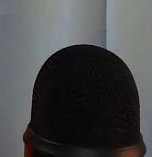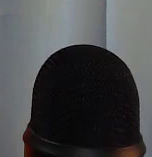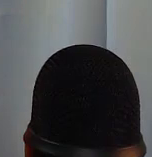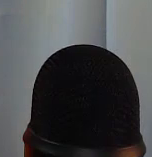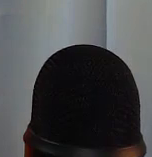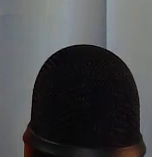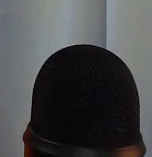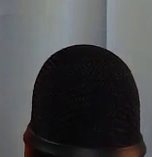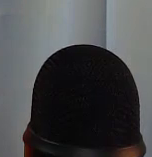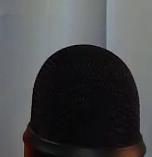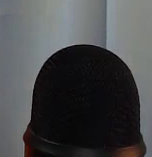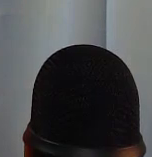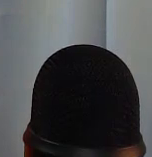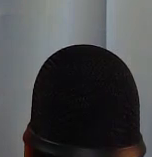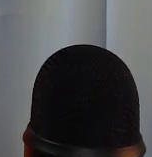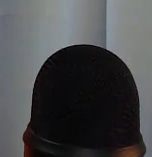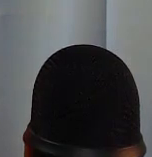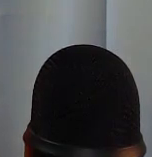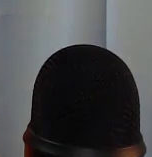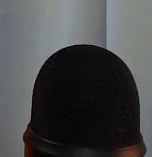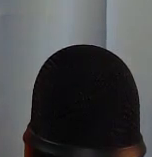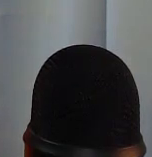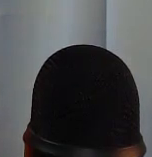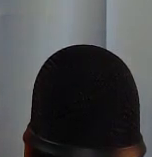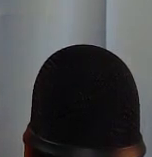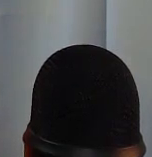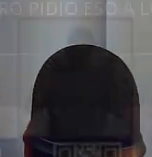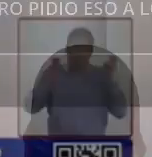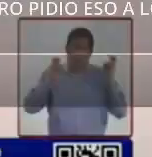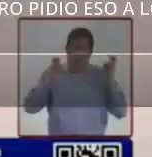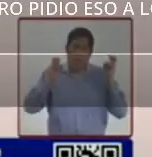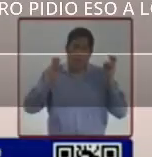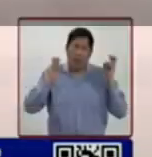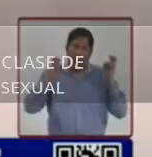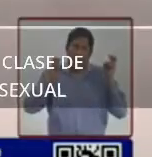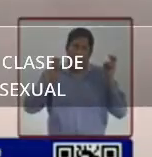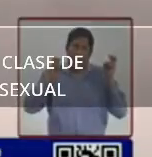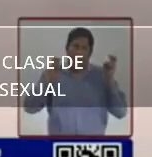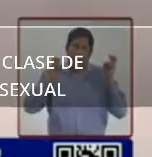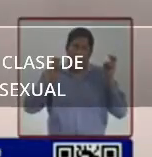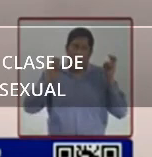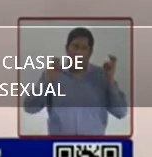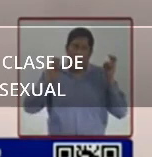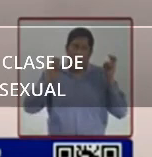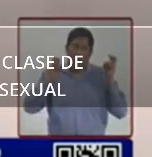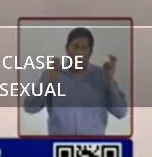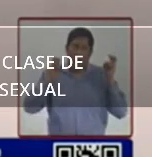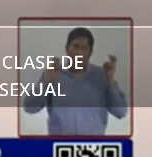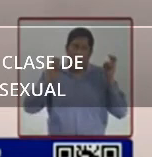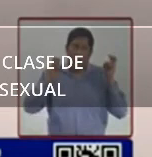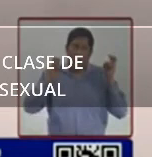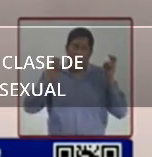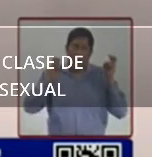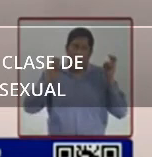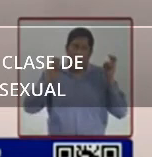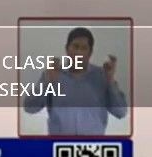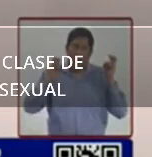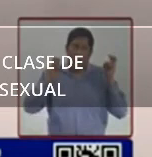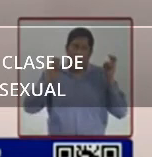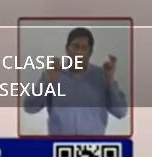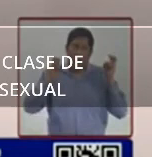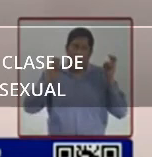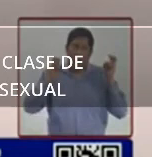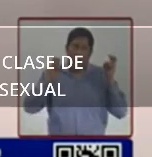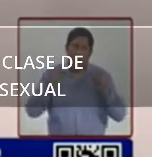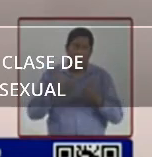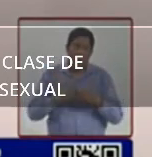charla informativa con tus alumnos. No tenés que pedirle eso, una muestra de semen. Eso es una estupidez cualquiera. Sos un perverso si haces eso,